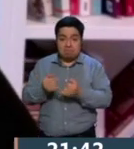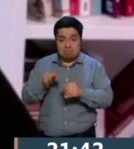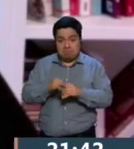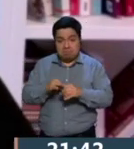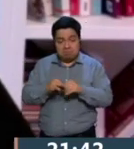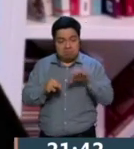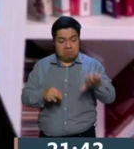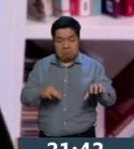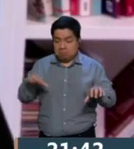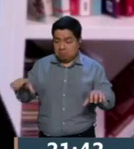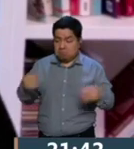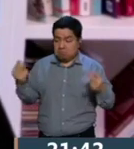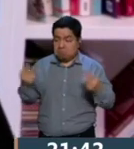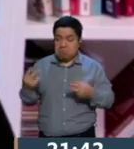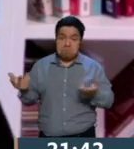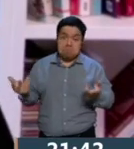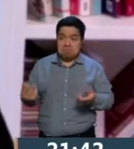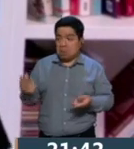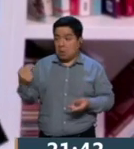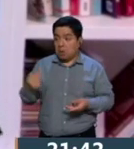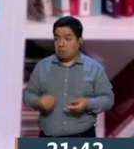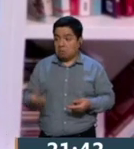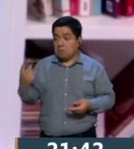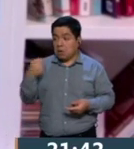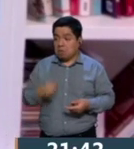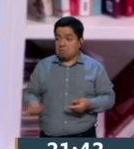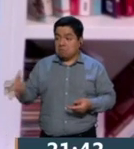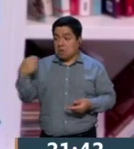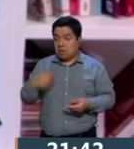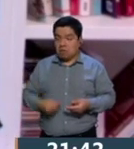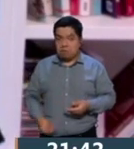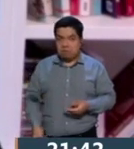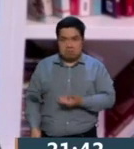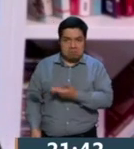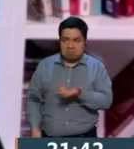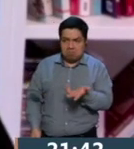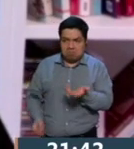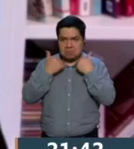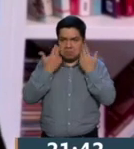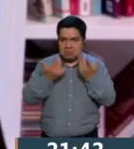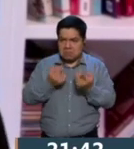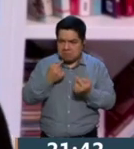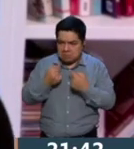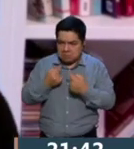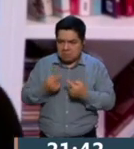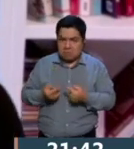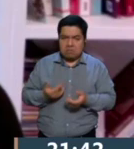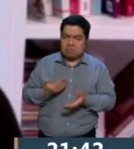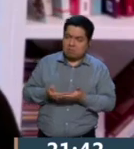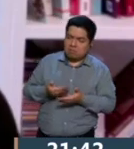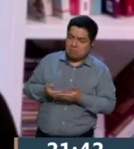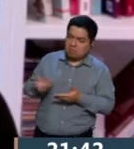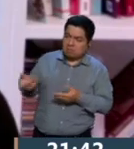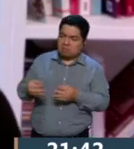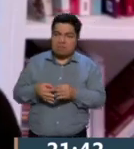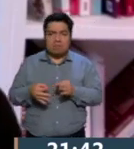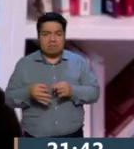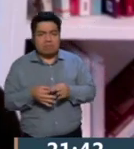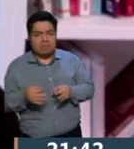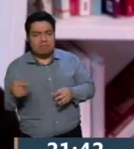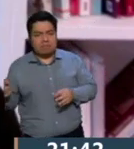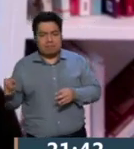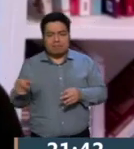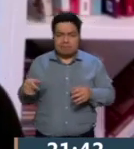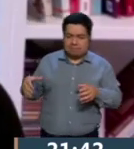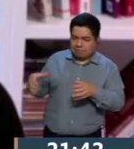lado o al otro, pues no lo quisieron ni discutir. Era una cosa que era interesante de pelear, de ponerla en la mesa y explicarle a